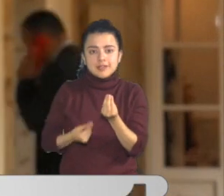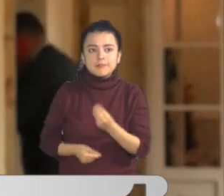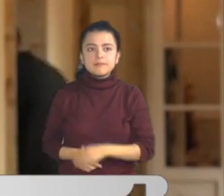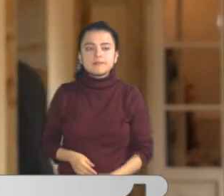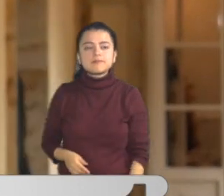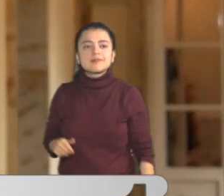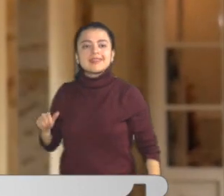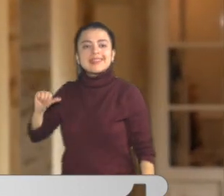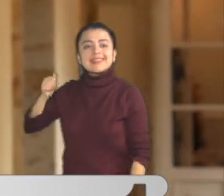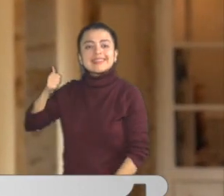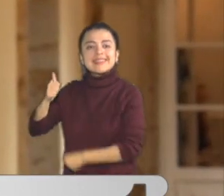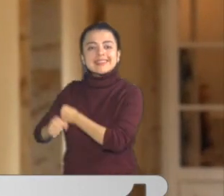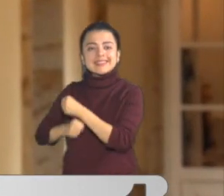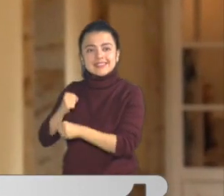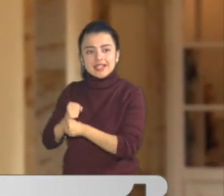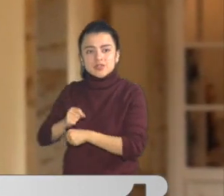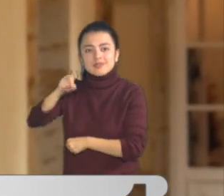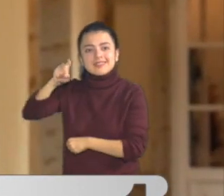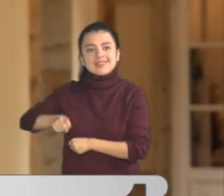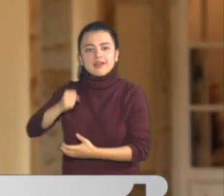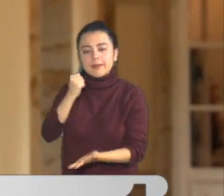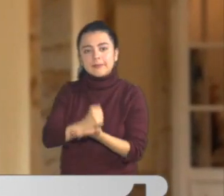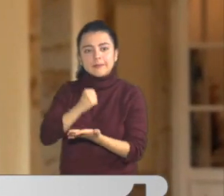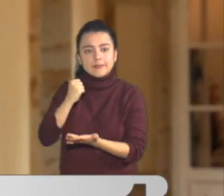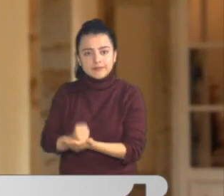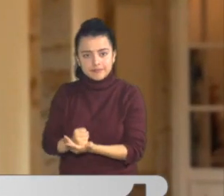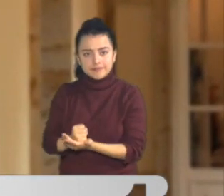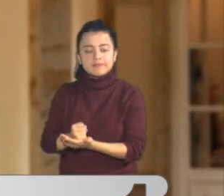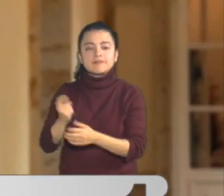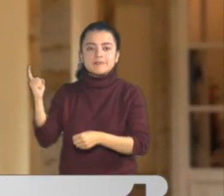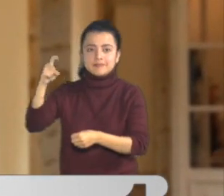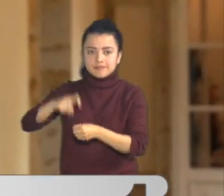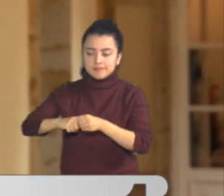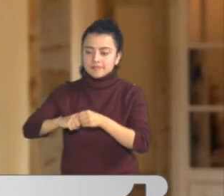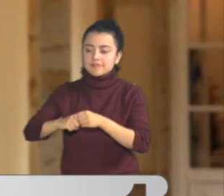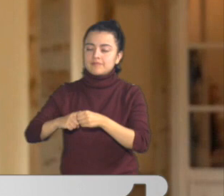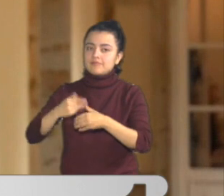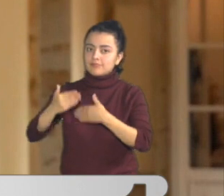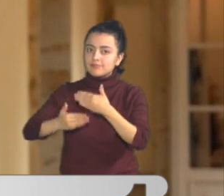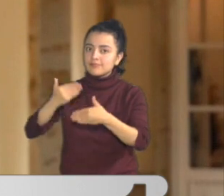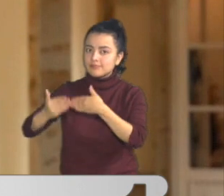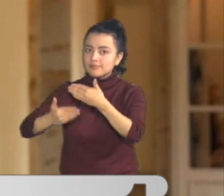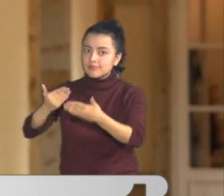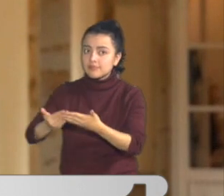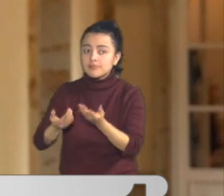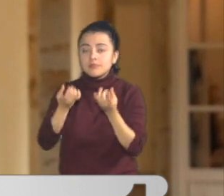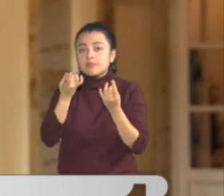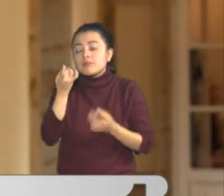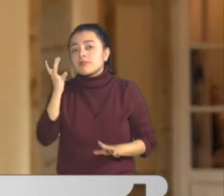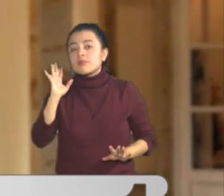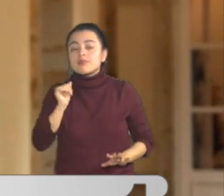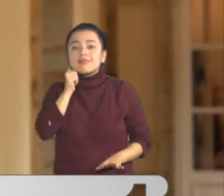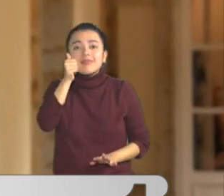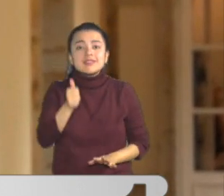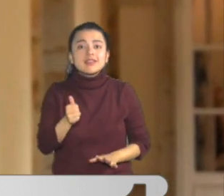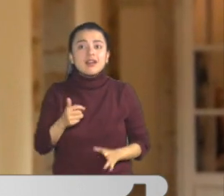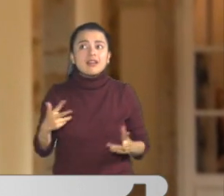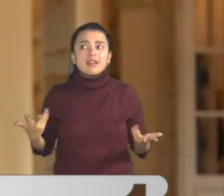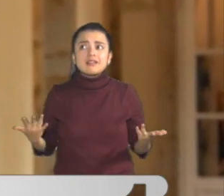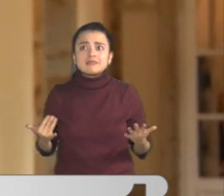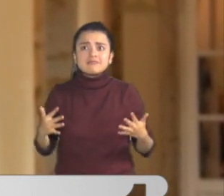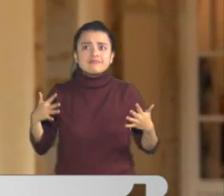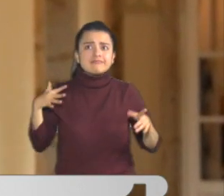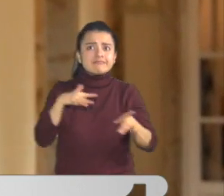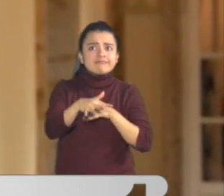tiene que integrarse de manera muy, muy importante, sabiendo que si mañana pasa algo del otro lado de la frontera, pues